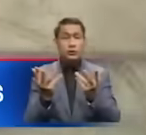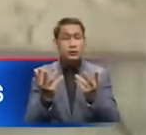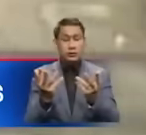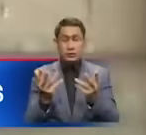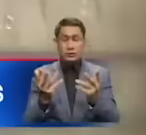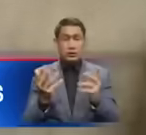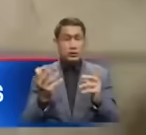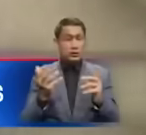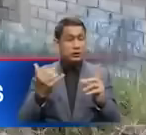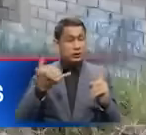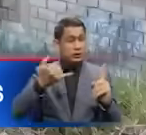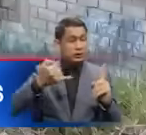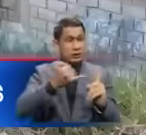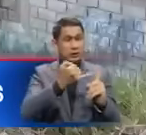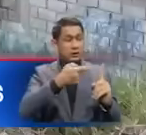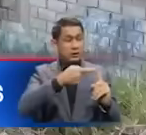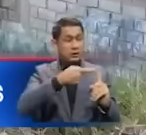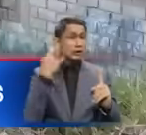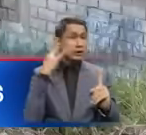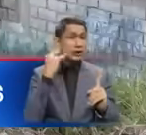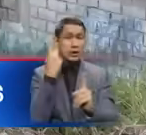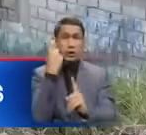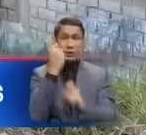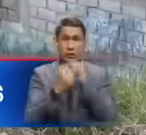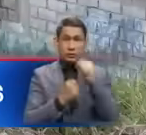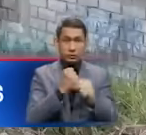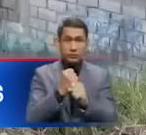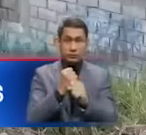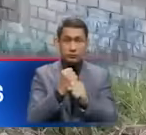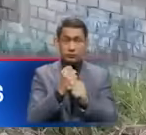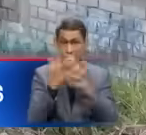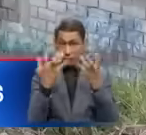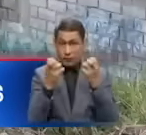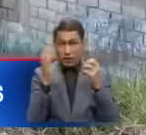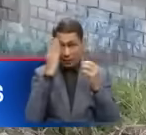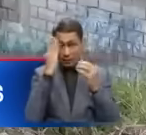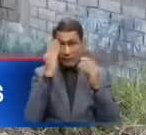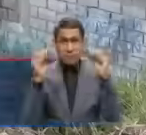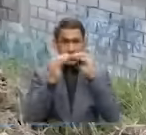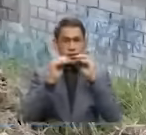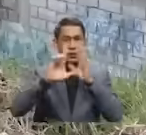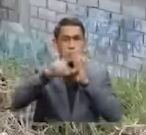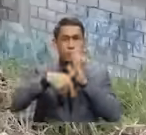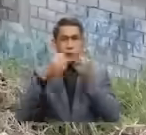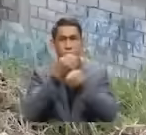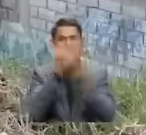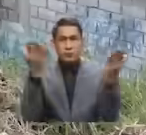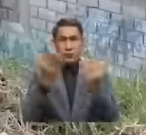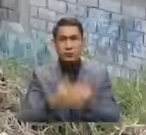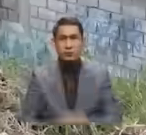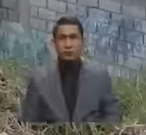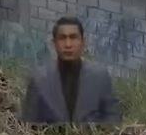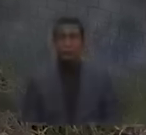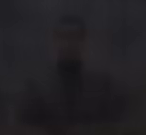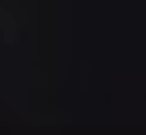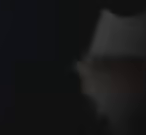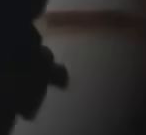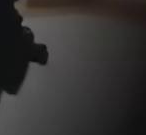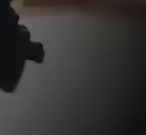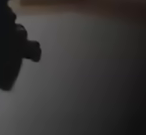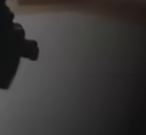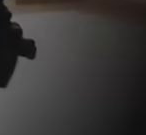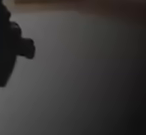11 años de edad. ¿Usted quiere conocer todos los detalles de esta información? Le contamos más adelante.